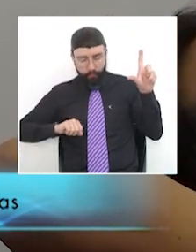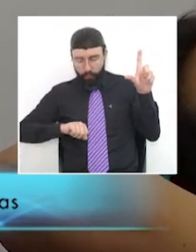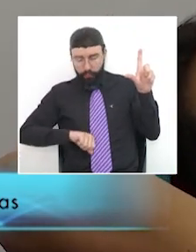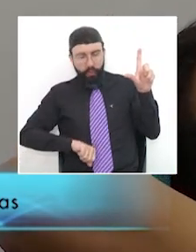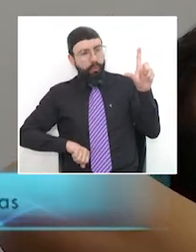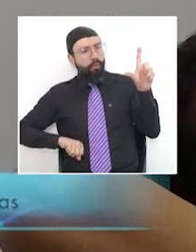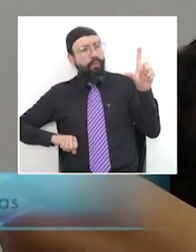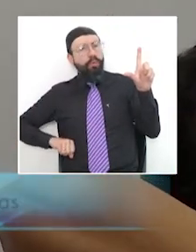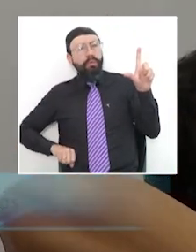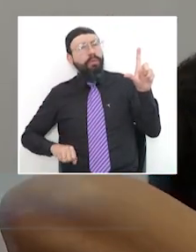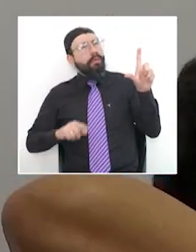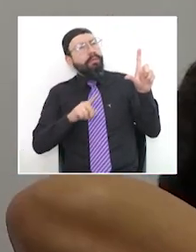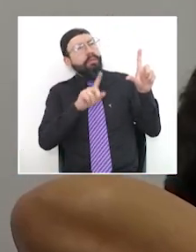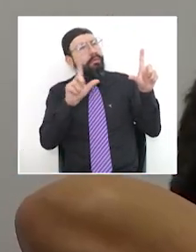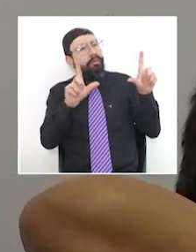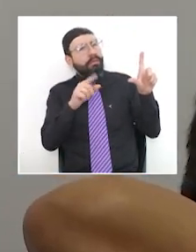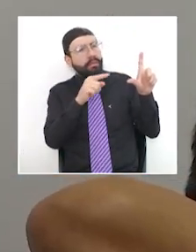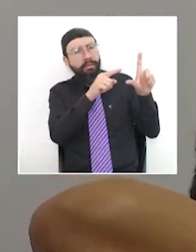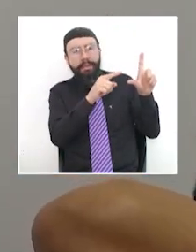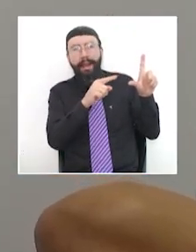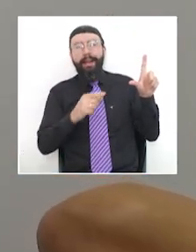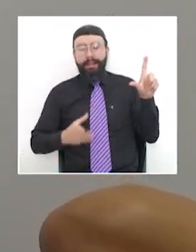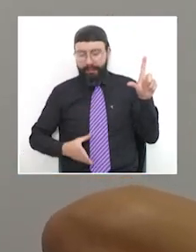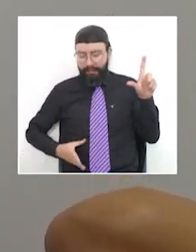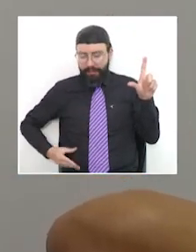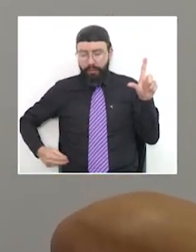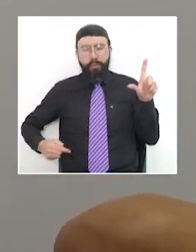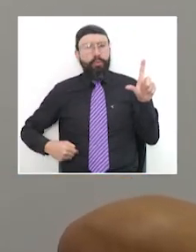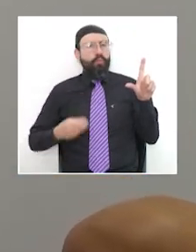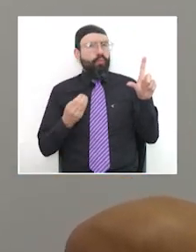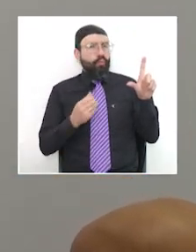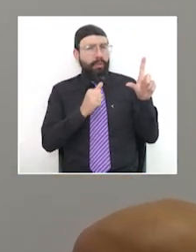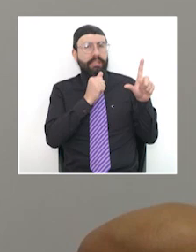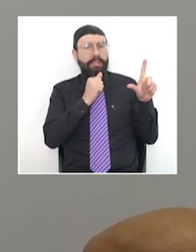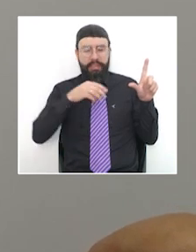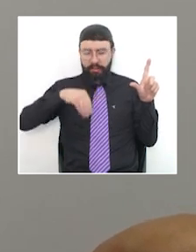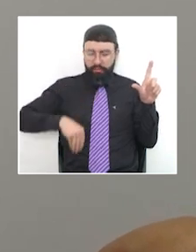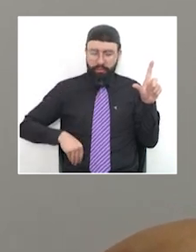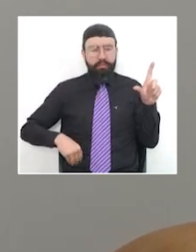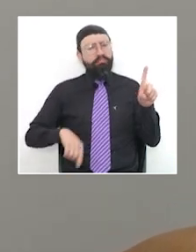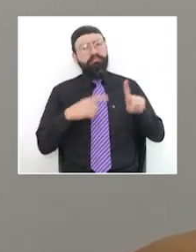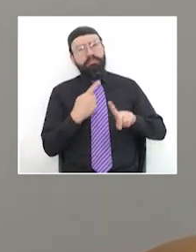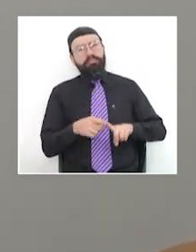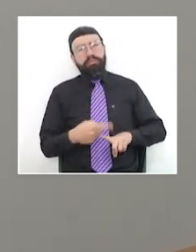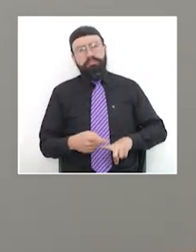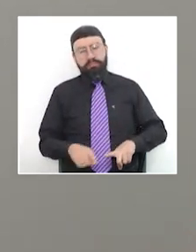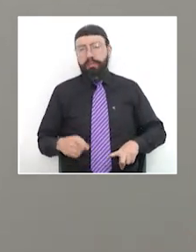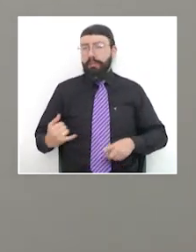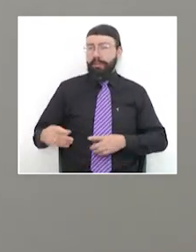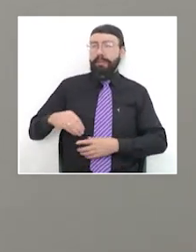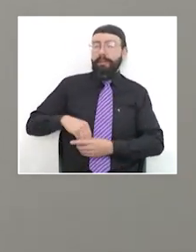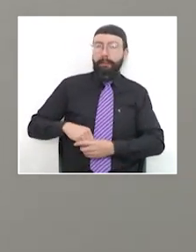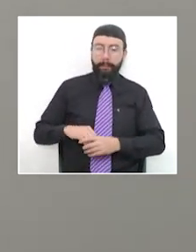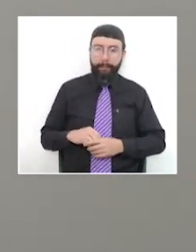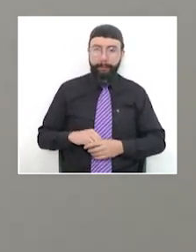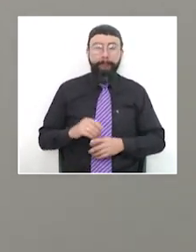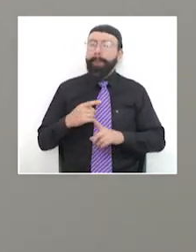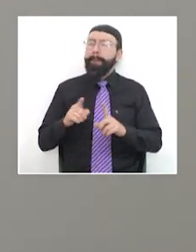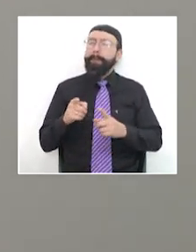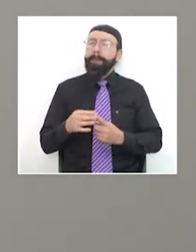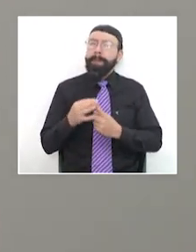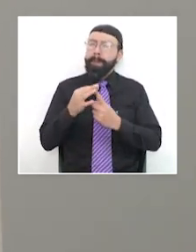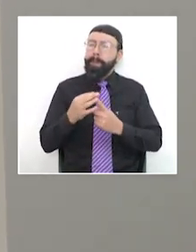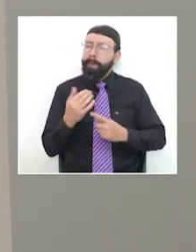órgano que tiene muchísimo contenido de líquido, de agua y de otros líquidos, y en general